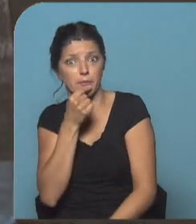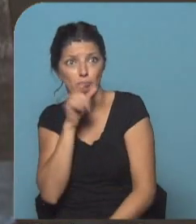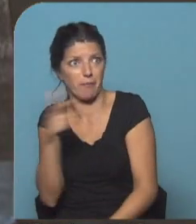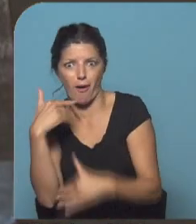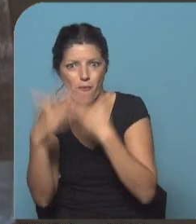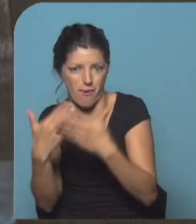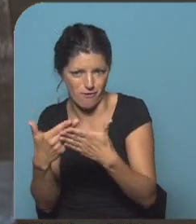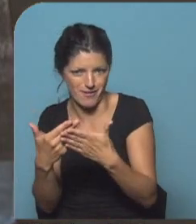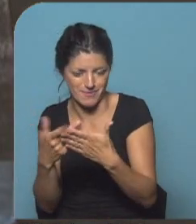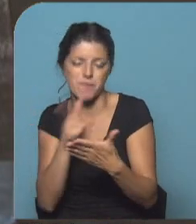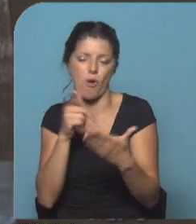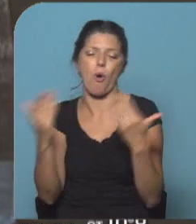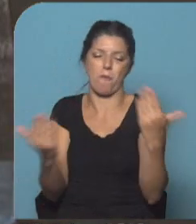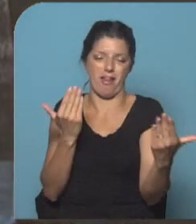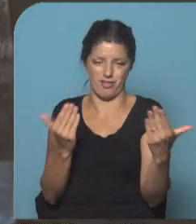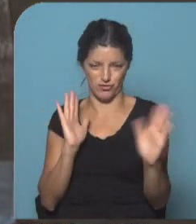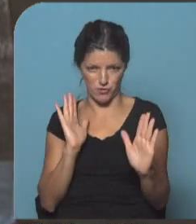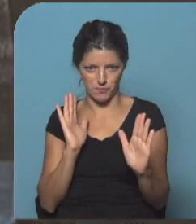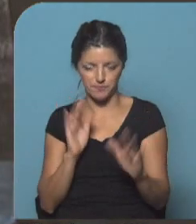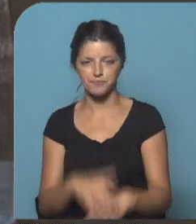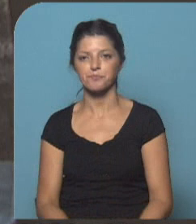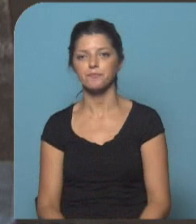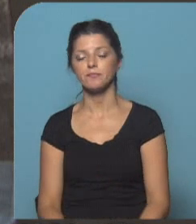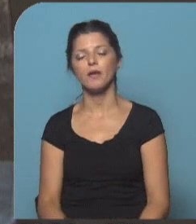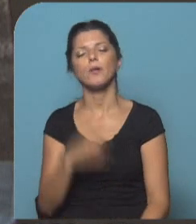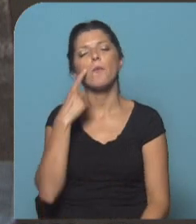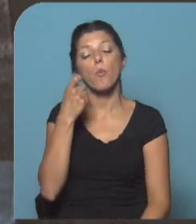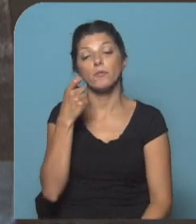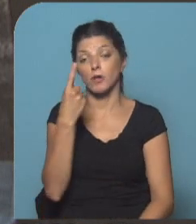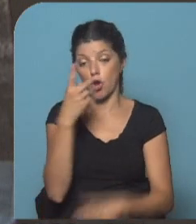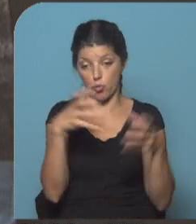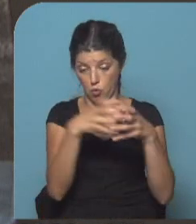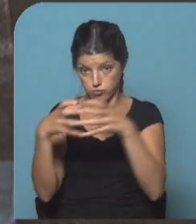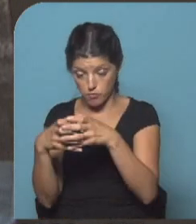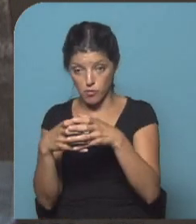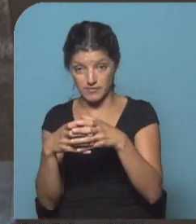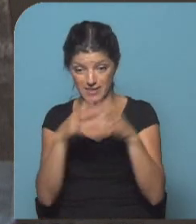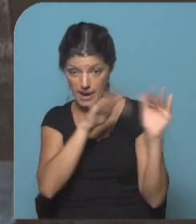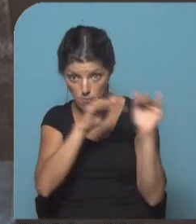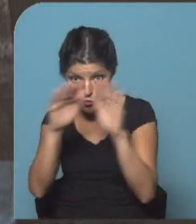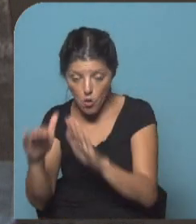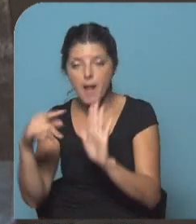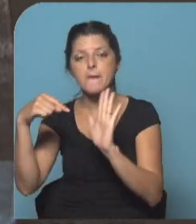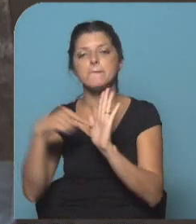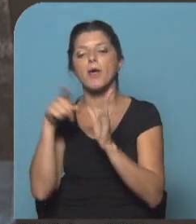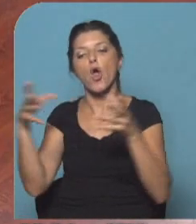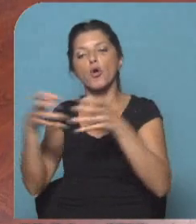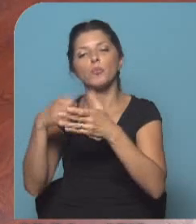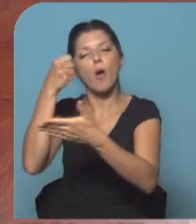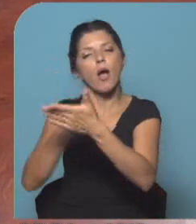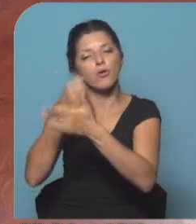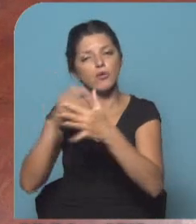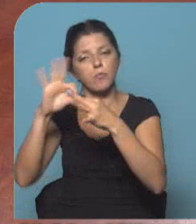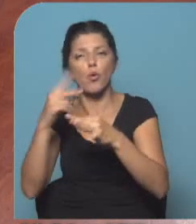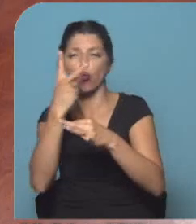es esto lo que estamos viendo. Dos bloques que son prácticamente iguales, aun cuando el bloque independentista tiene dos o tres bancas más,